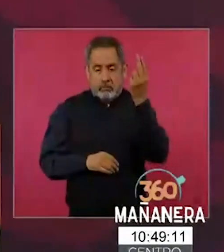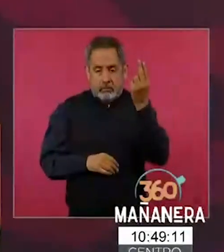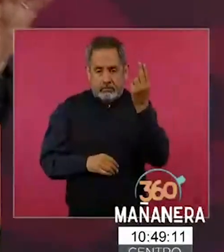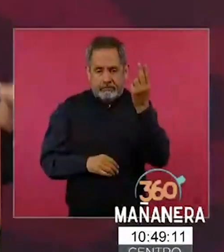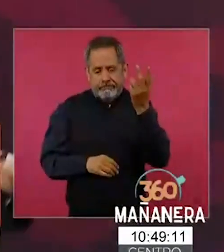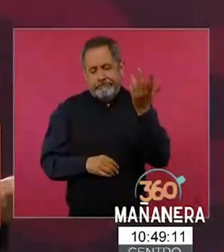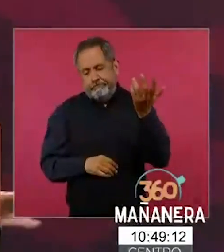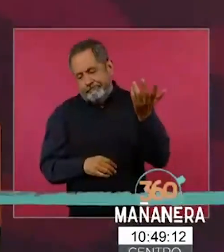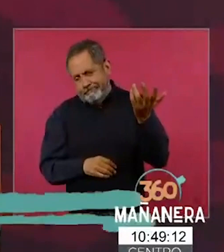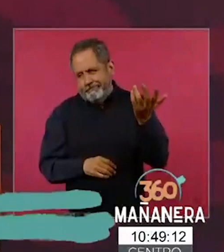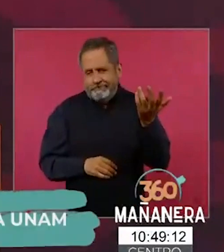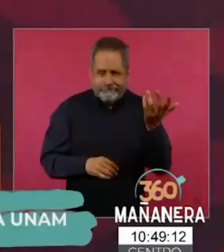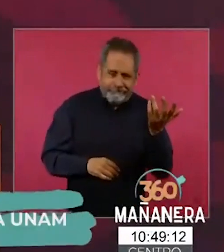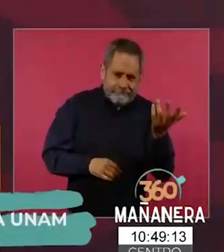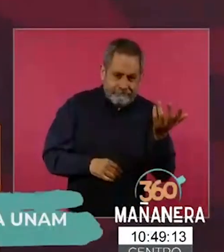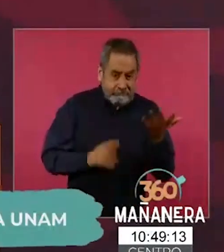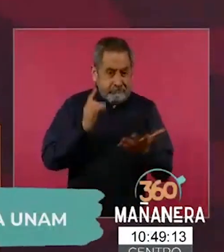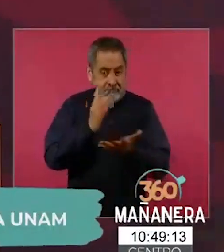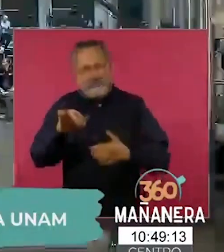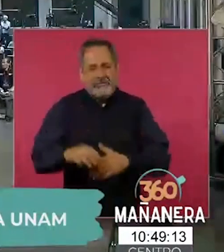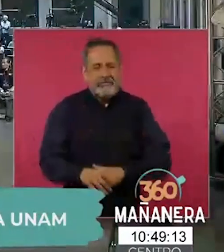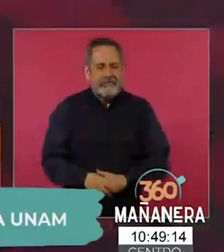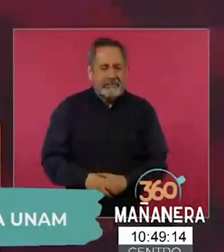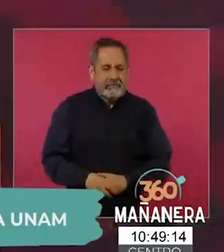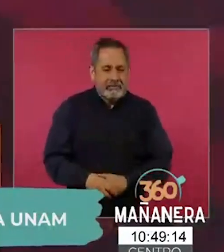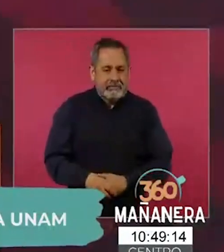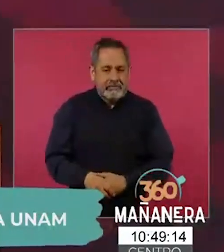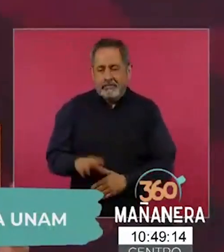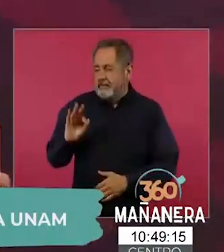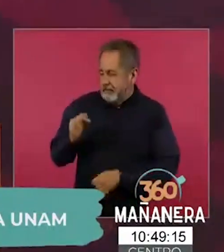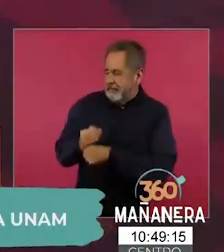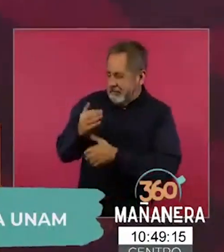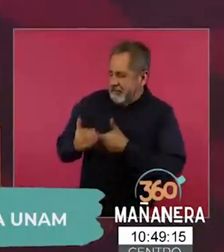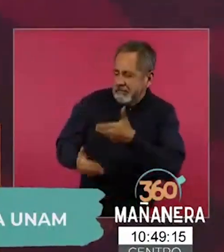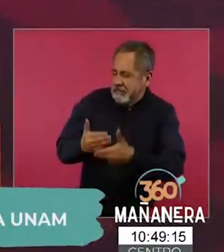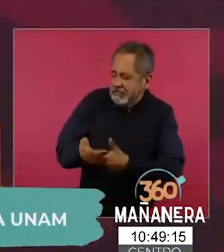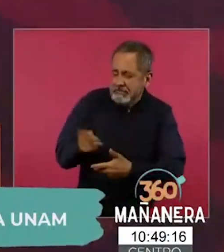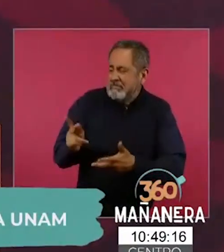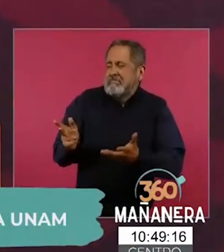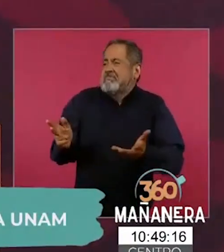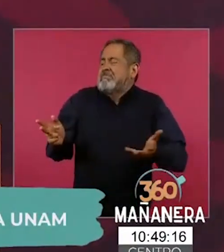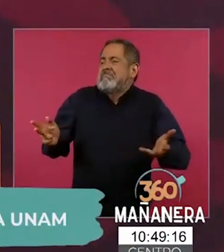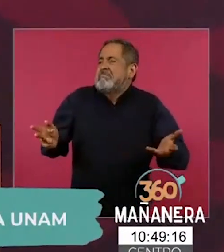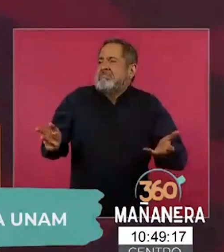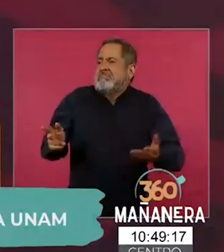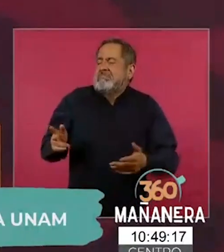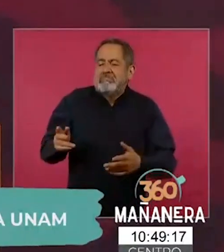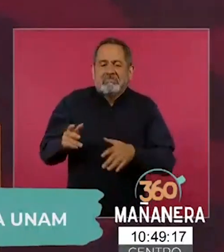era... ya no es lo de antes, ¿eh? Está más avanzado, pero